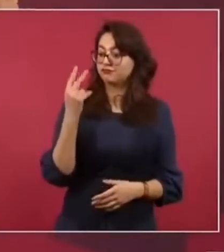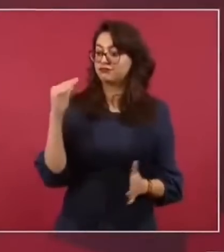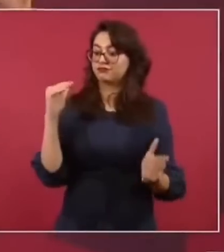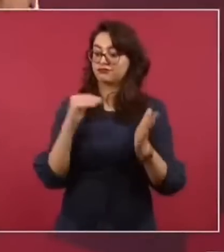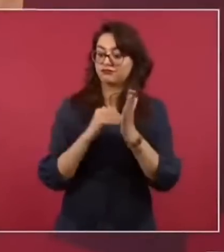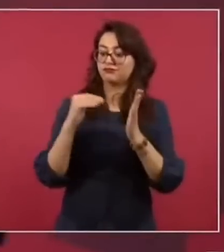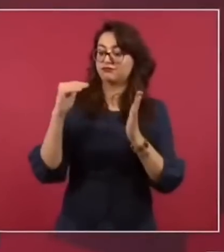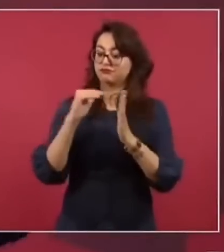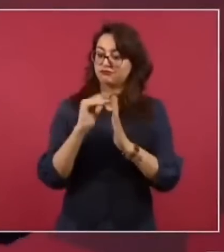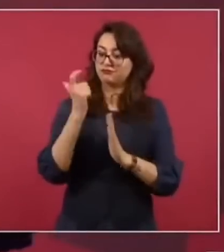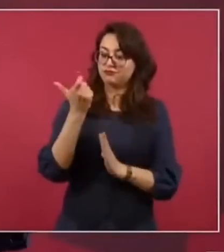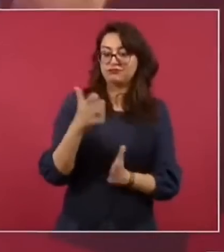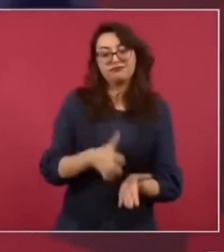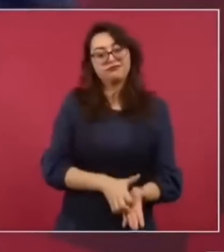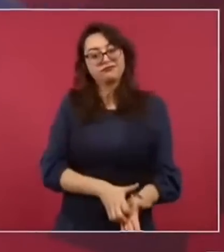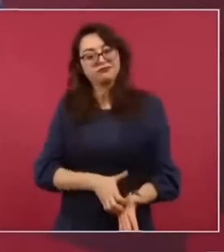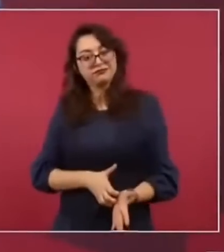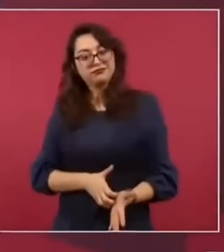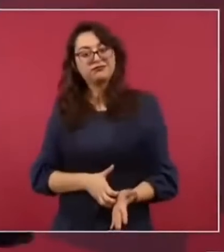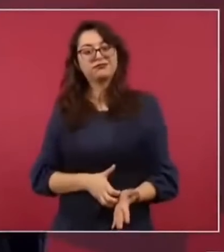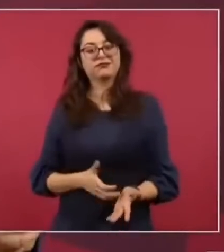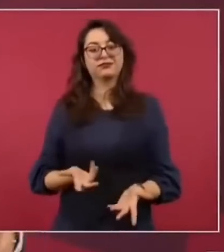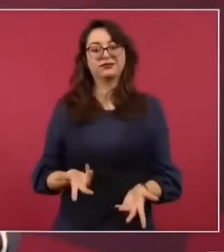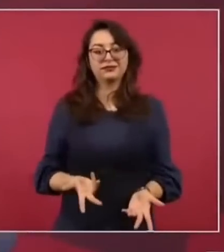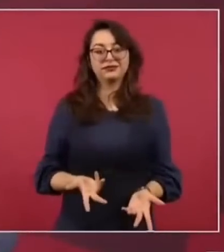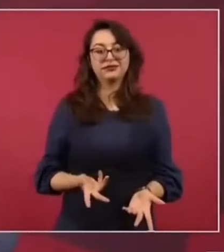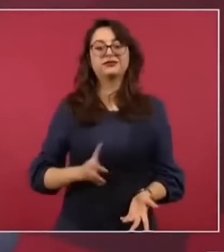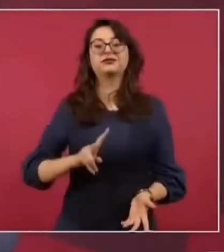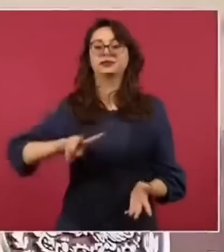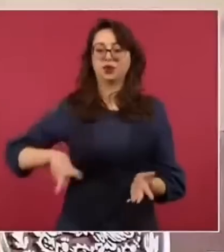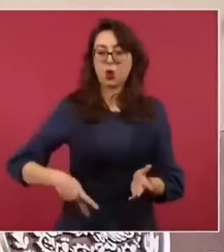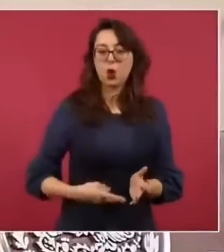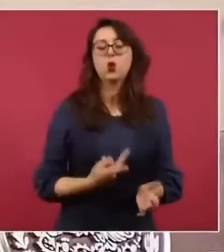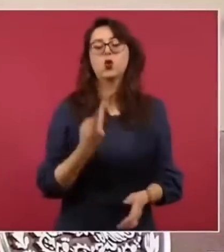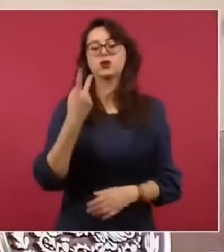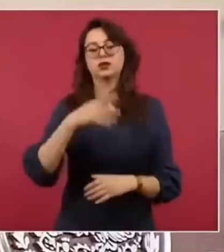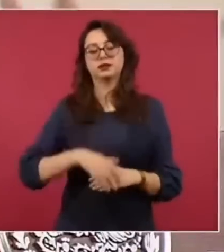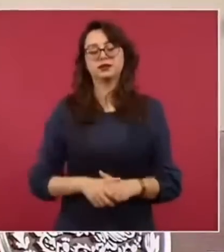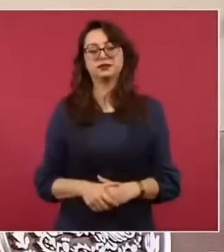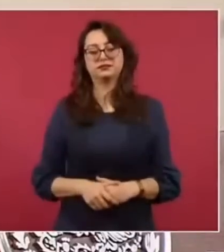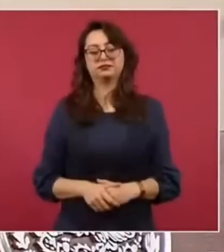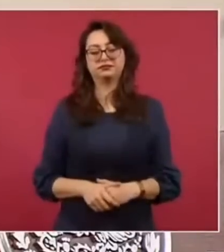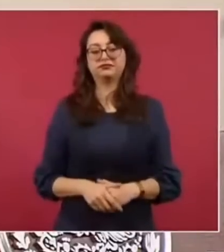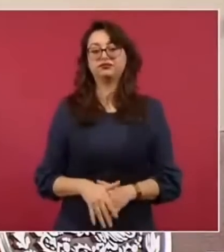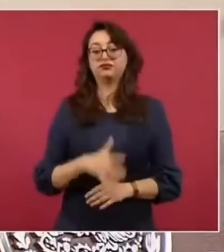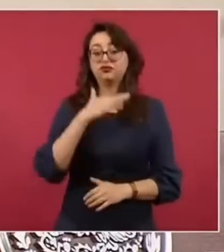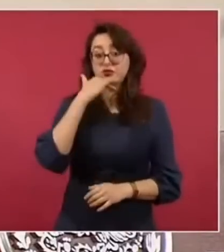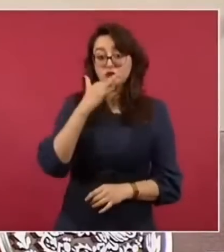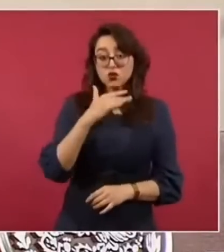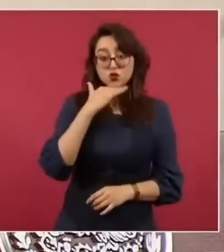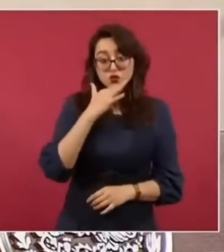125,000 millones de pesos. Entonces regresamos a lo mismo. Si no hay corrupción,